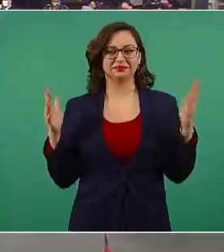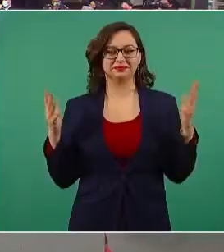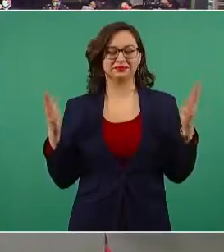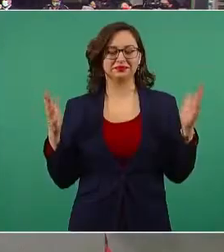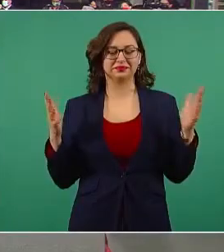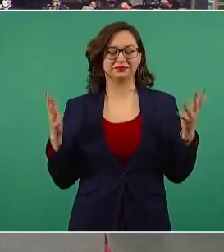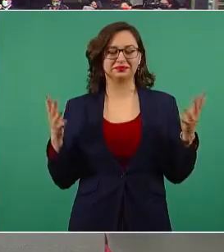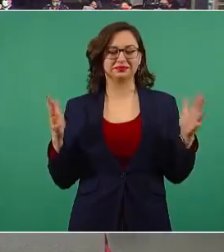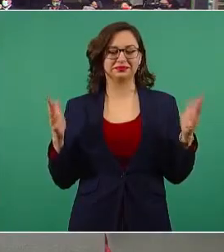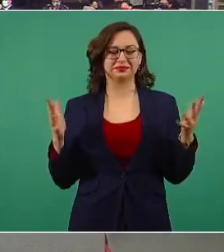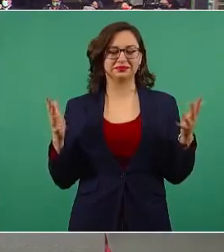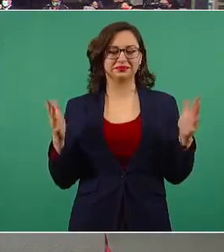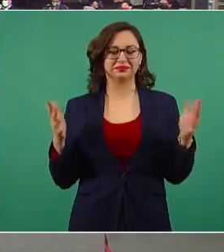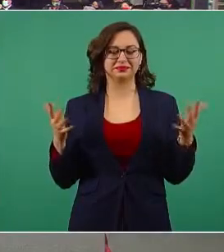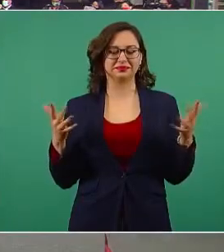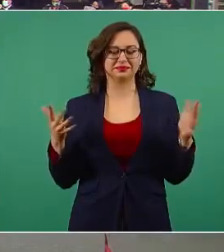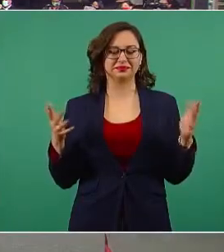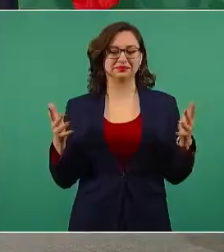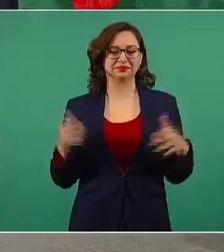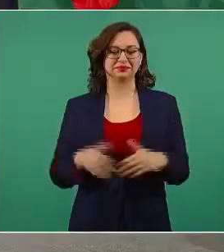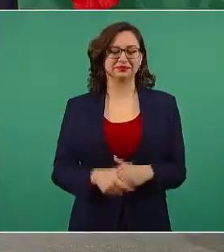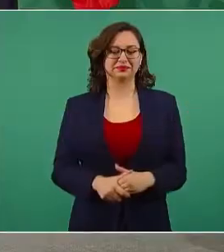gracias. Gracias a usted.